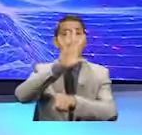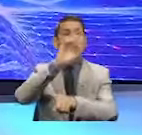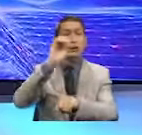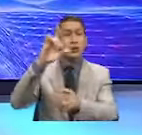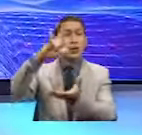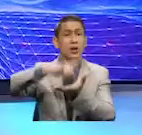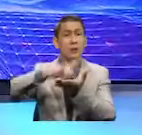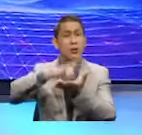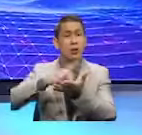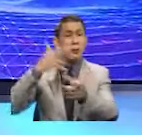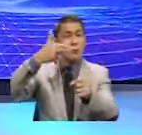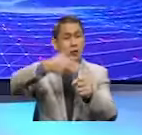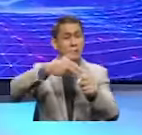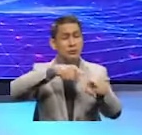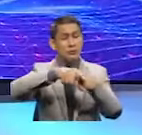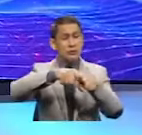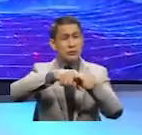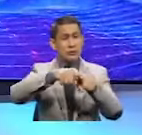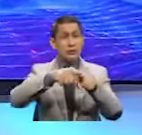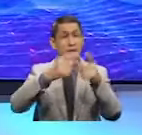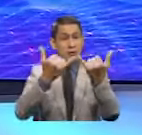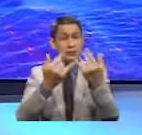participantes. Alice Morán con un avance.